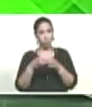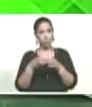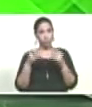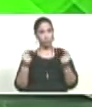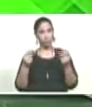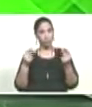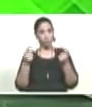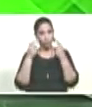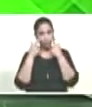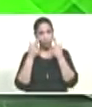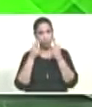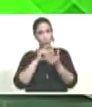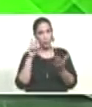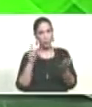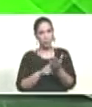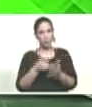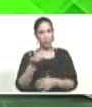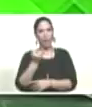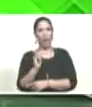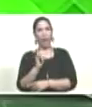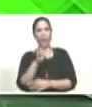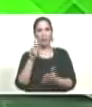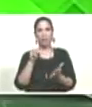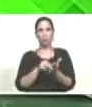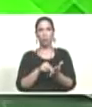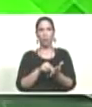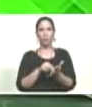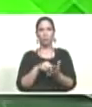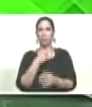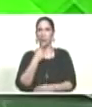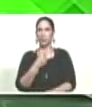integrales, que existen a nivel nacional. A muchos de ustedes los he visto